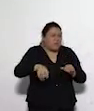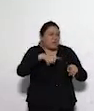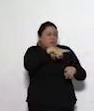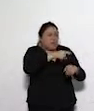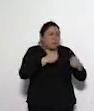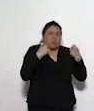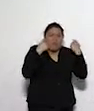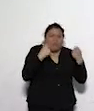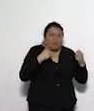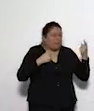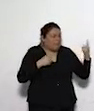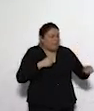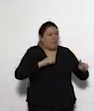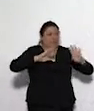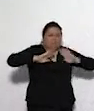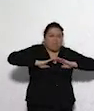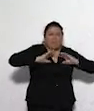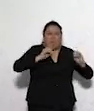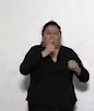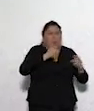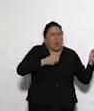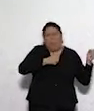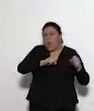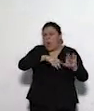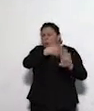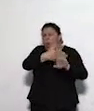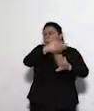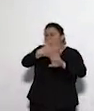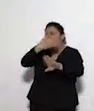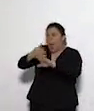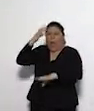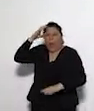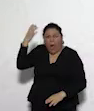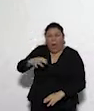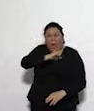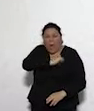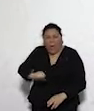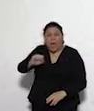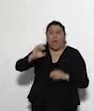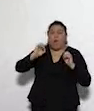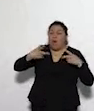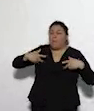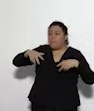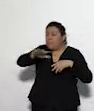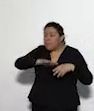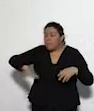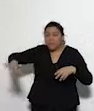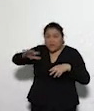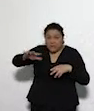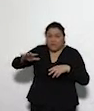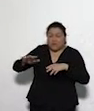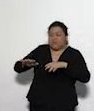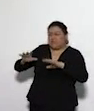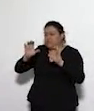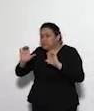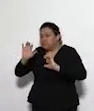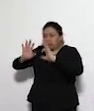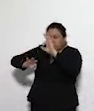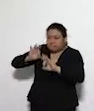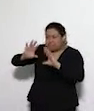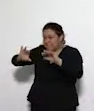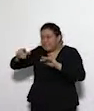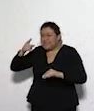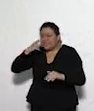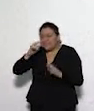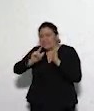que propician y generan la inseguridad y la violencia, así como a la creación de una ciudadanía responsable y de una sólida cultura